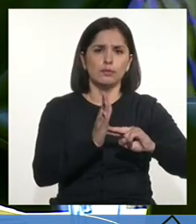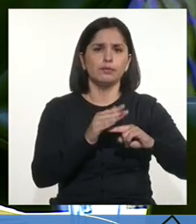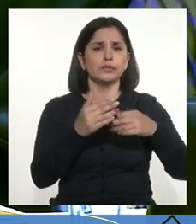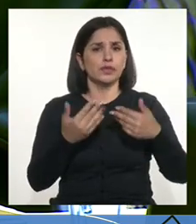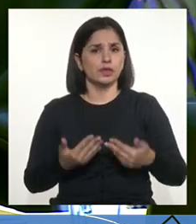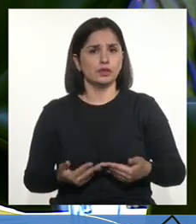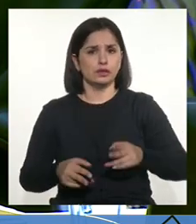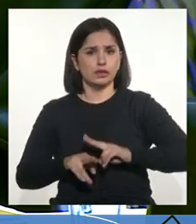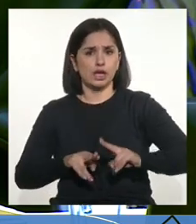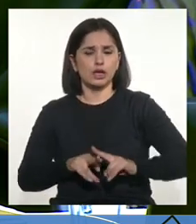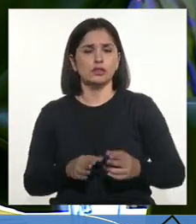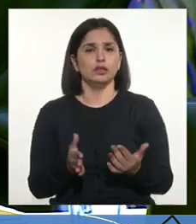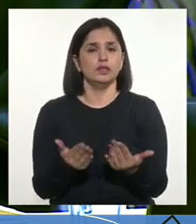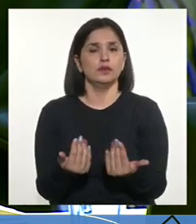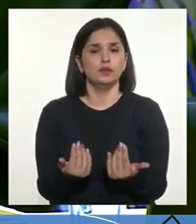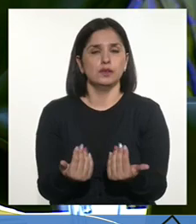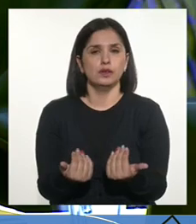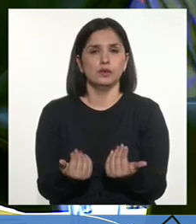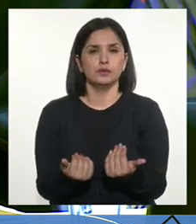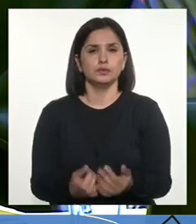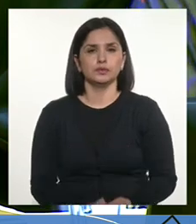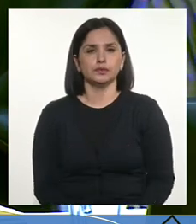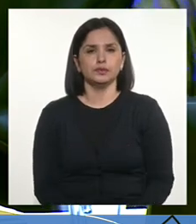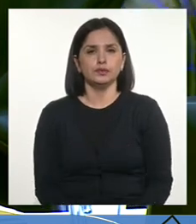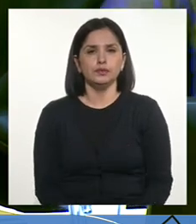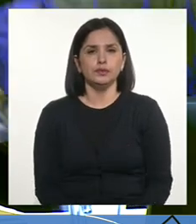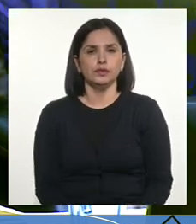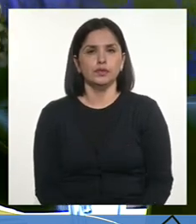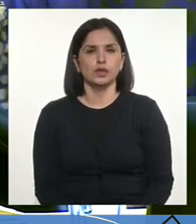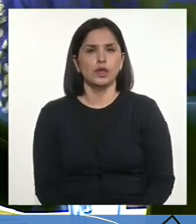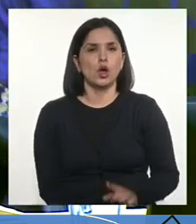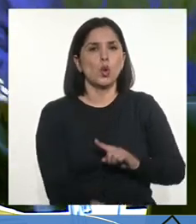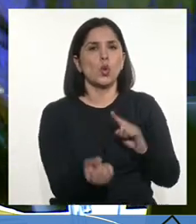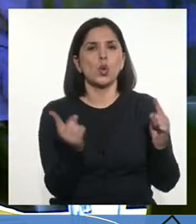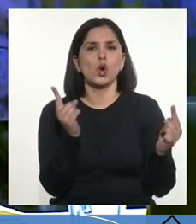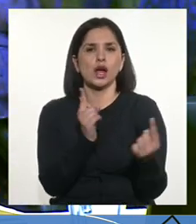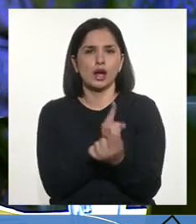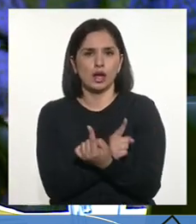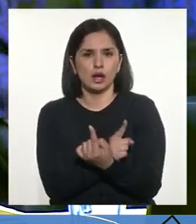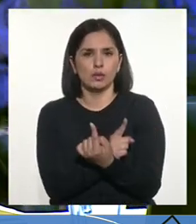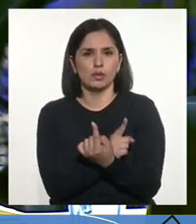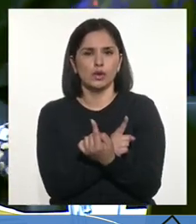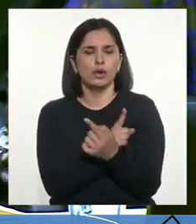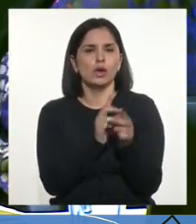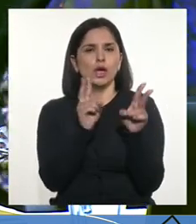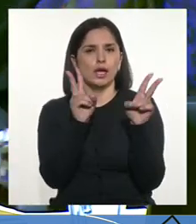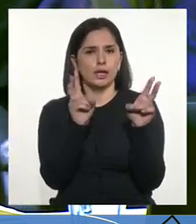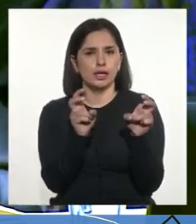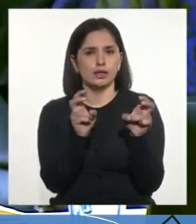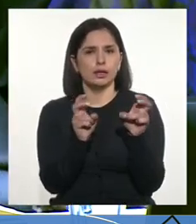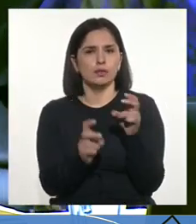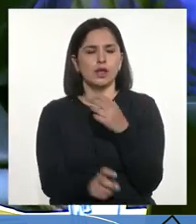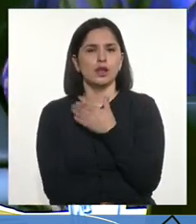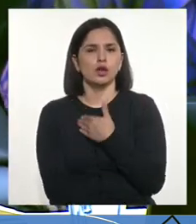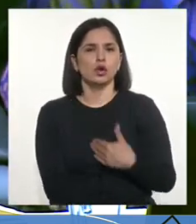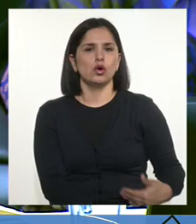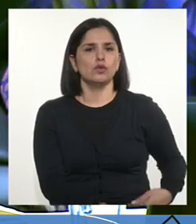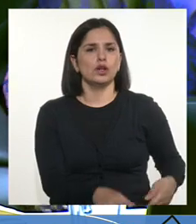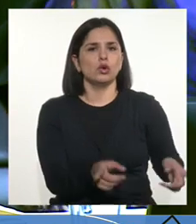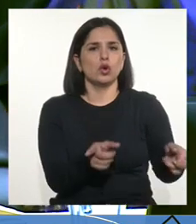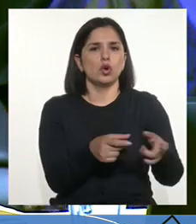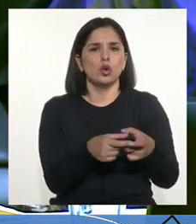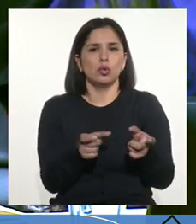hecho una necesidad de hacer un cambio en el tema de los gobiernos corporativos